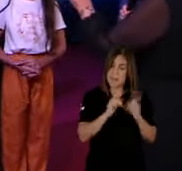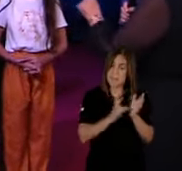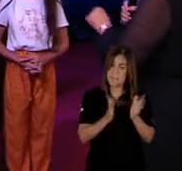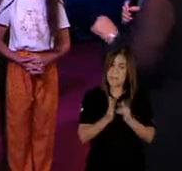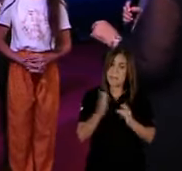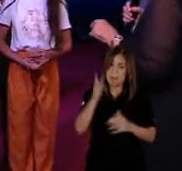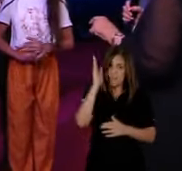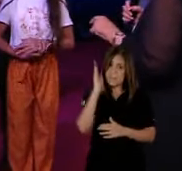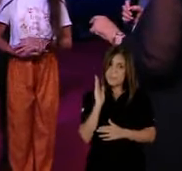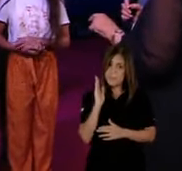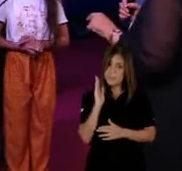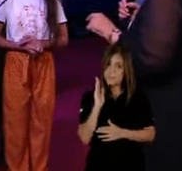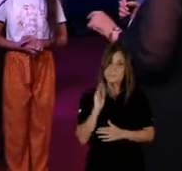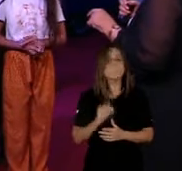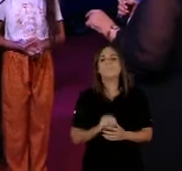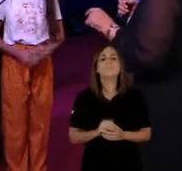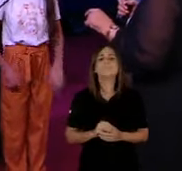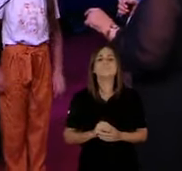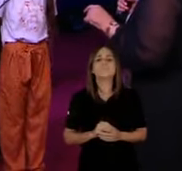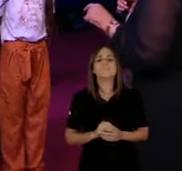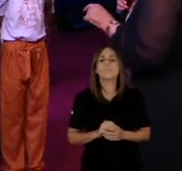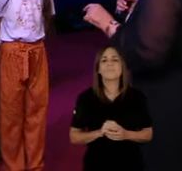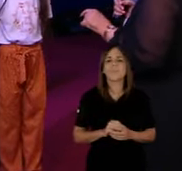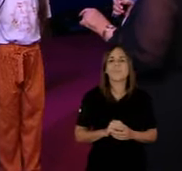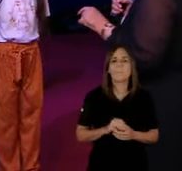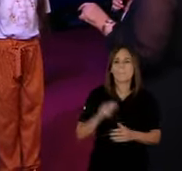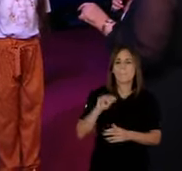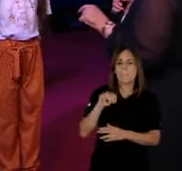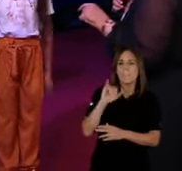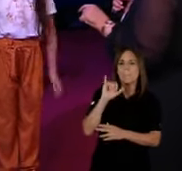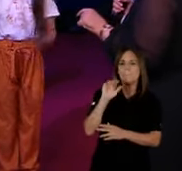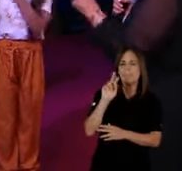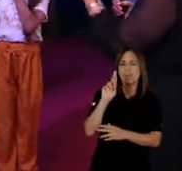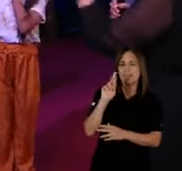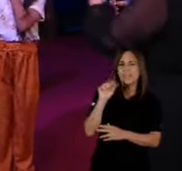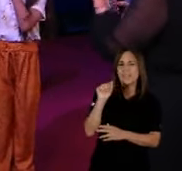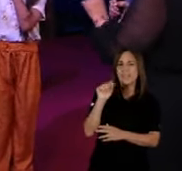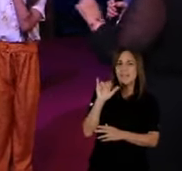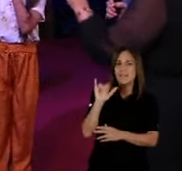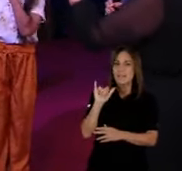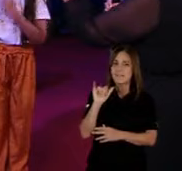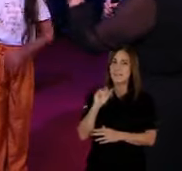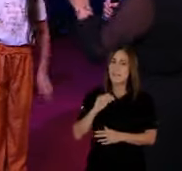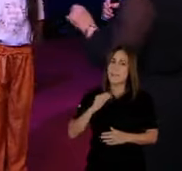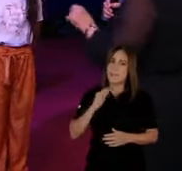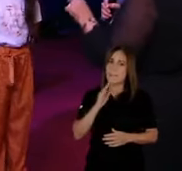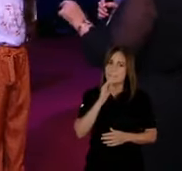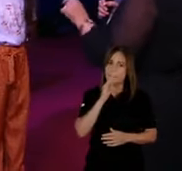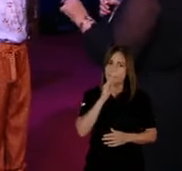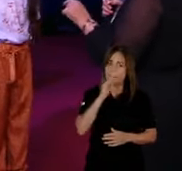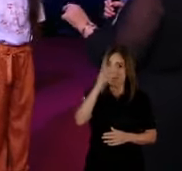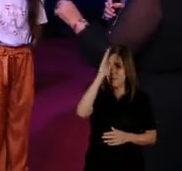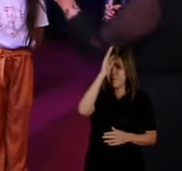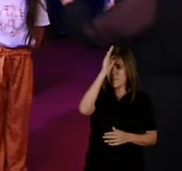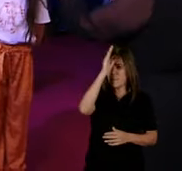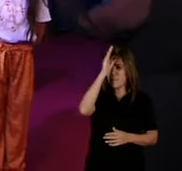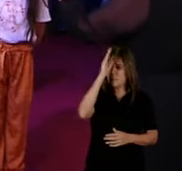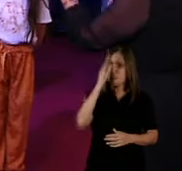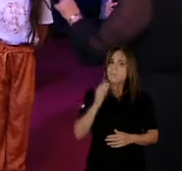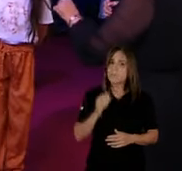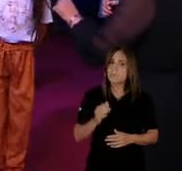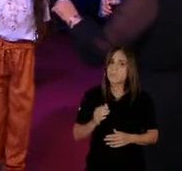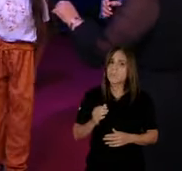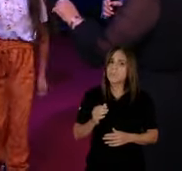¿Cómo se llama la chica? Milaya, como la quieres, ¿verdad? ¿Tú te comprometes ambos delante del Señor a